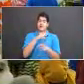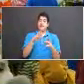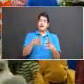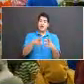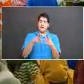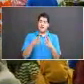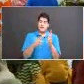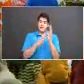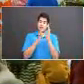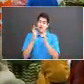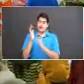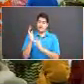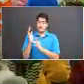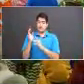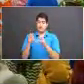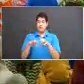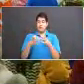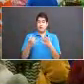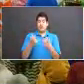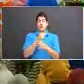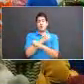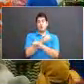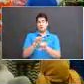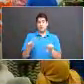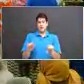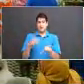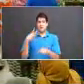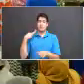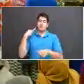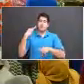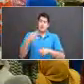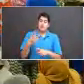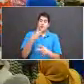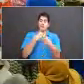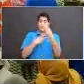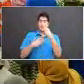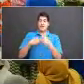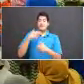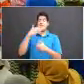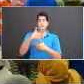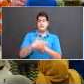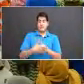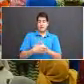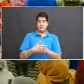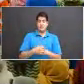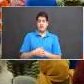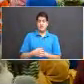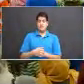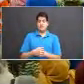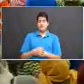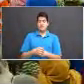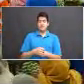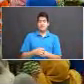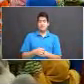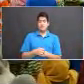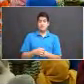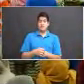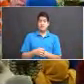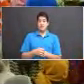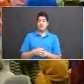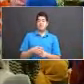vagaría yo, como ya lo han hecho algunos hermanos acá. Sin rumbo, sin dirección,